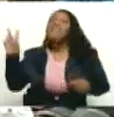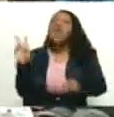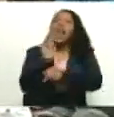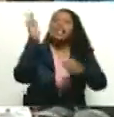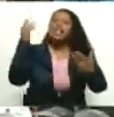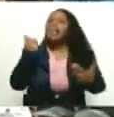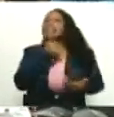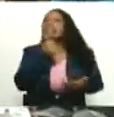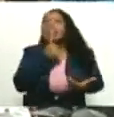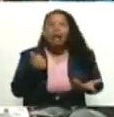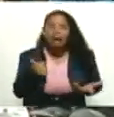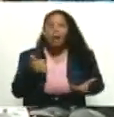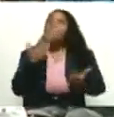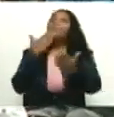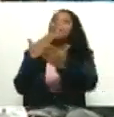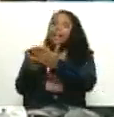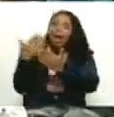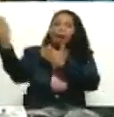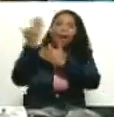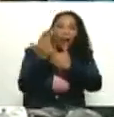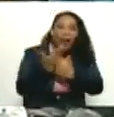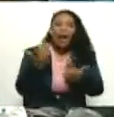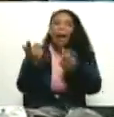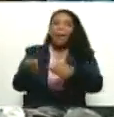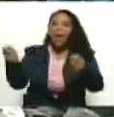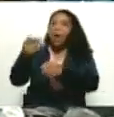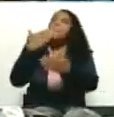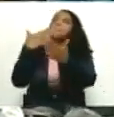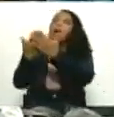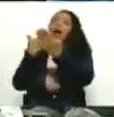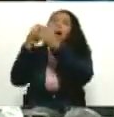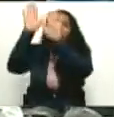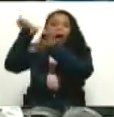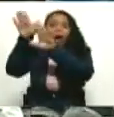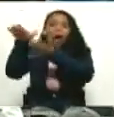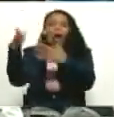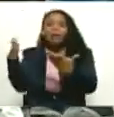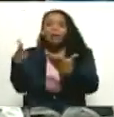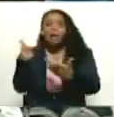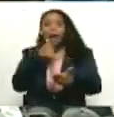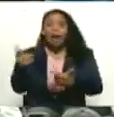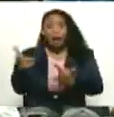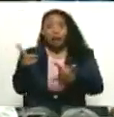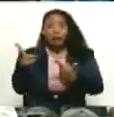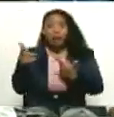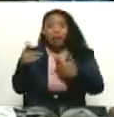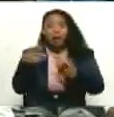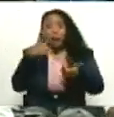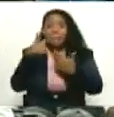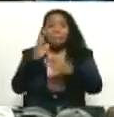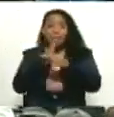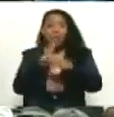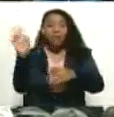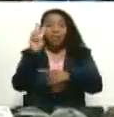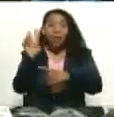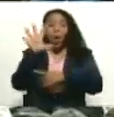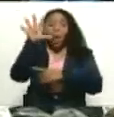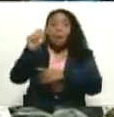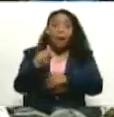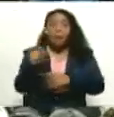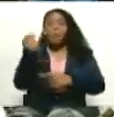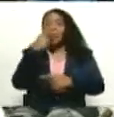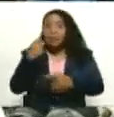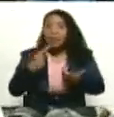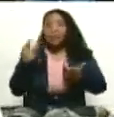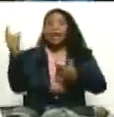Los que pidieron sanciones, bloqueos, los que impidieron que Venezuela comprara medicina, los que impidieron que Venezuela comprara alimentos, impiden